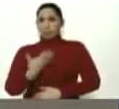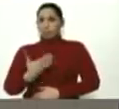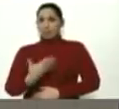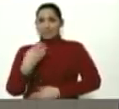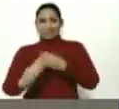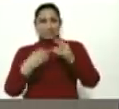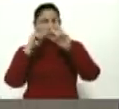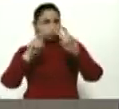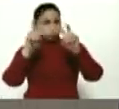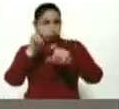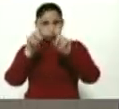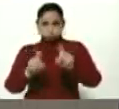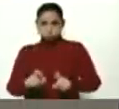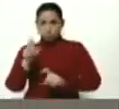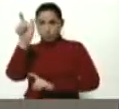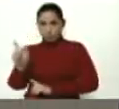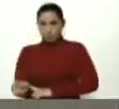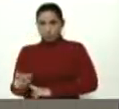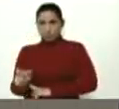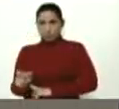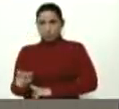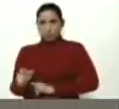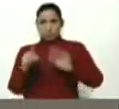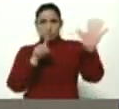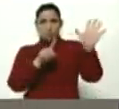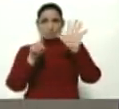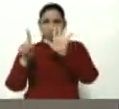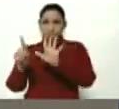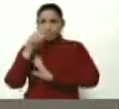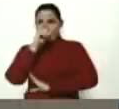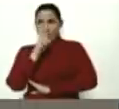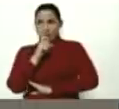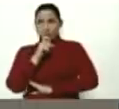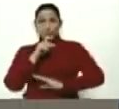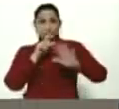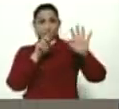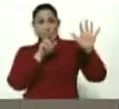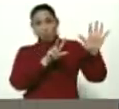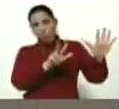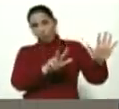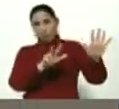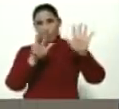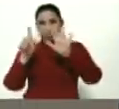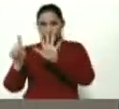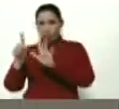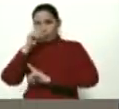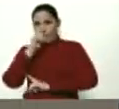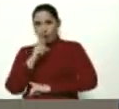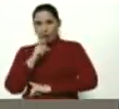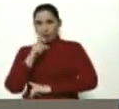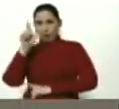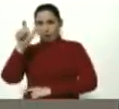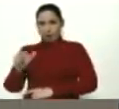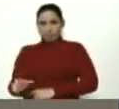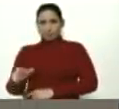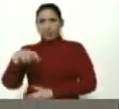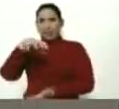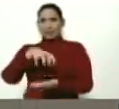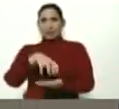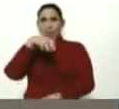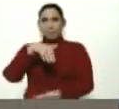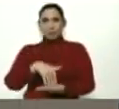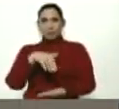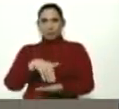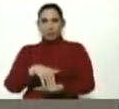el diagnóstico. Es una señora de 86 años de edad, pendiente con este caso, del estado Miranda, municipio de Rosalia, en Club